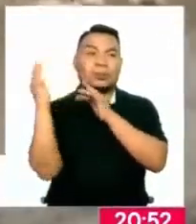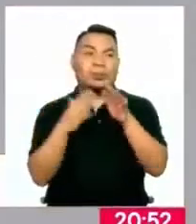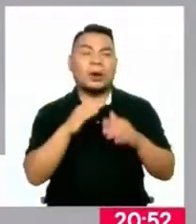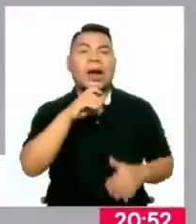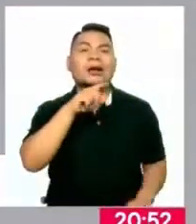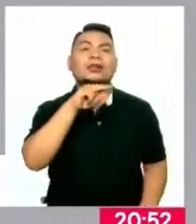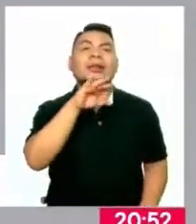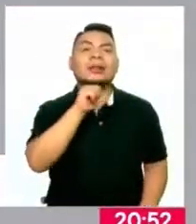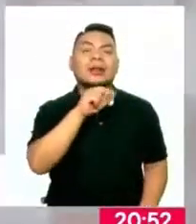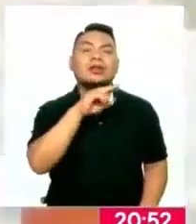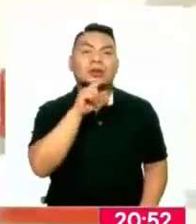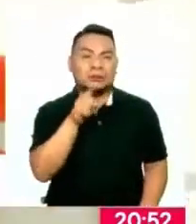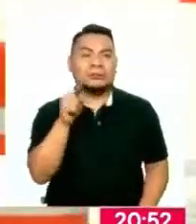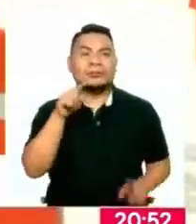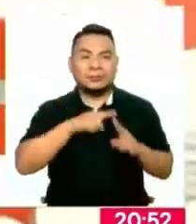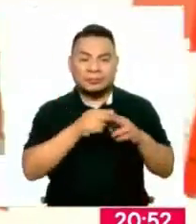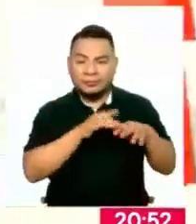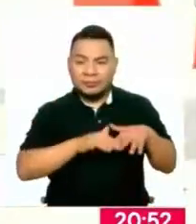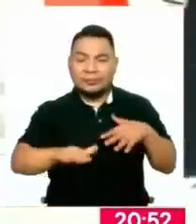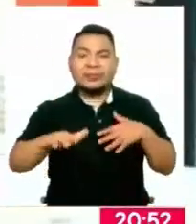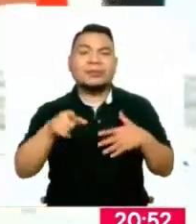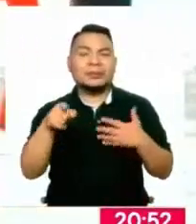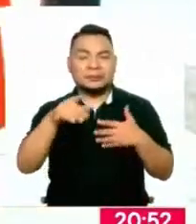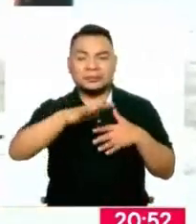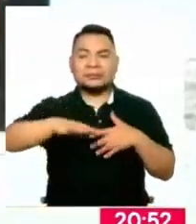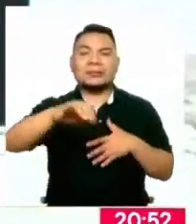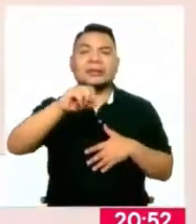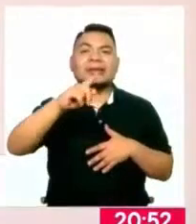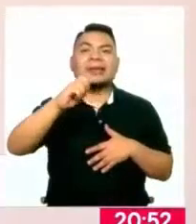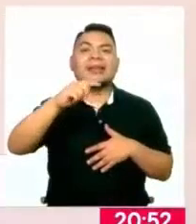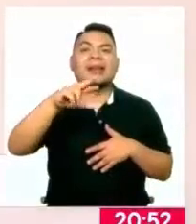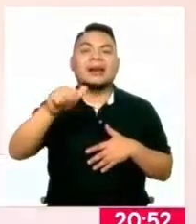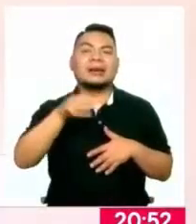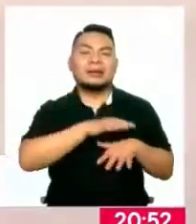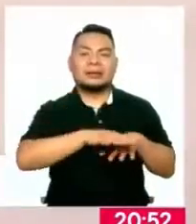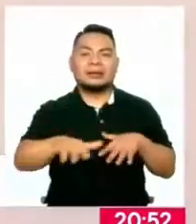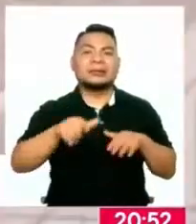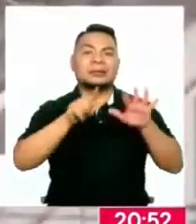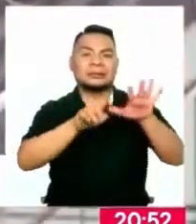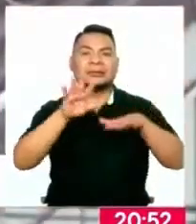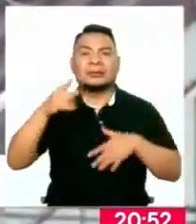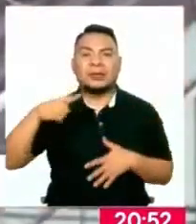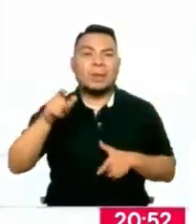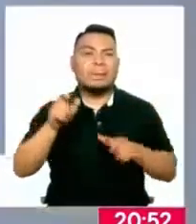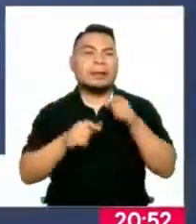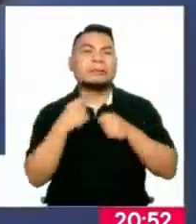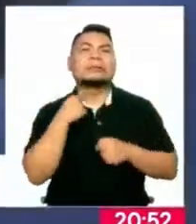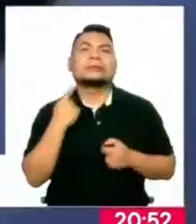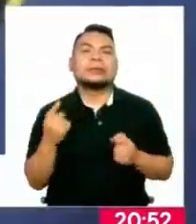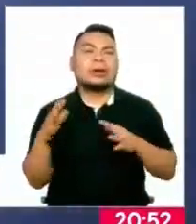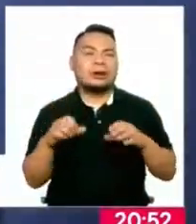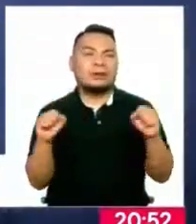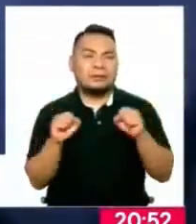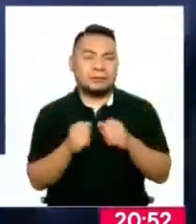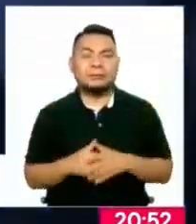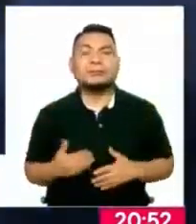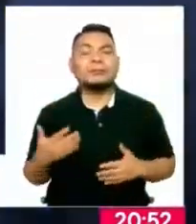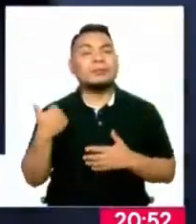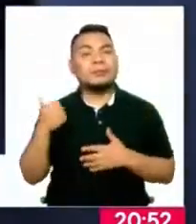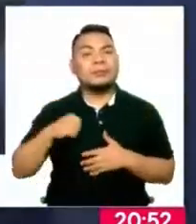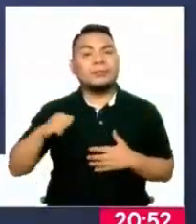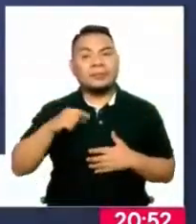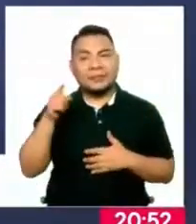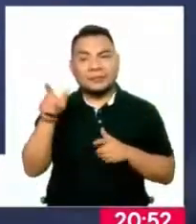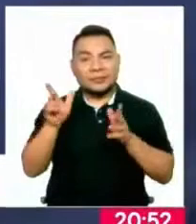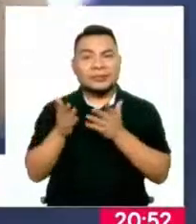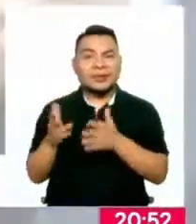y se dirigirá al área de Nueva Inglaterra, afectando a 75 millones de personas. Gobernadores de estados